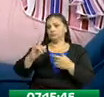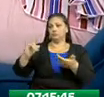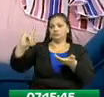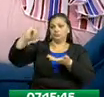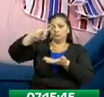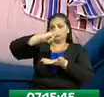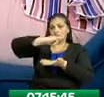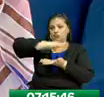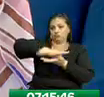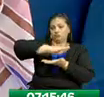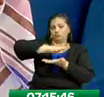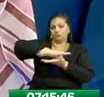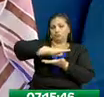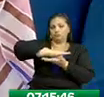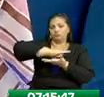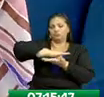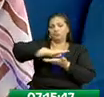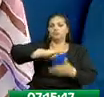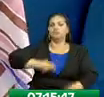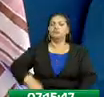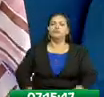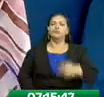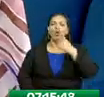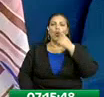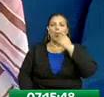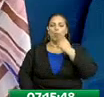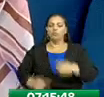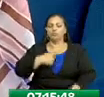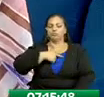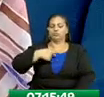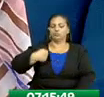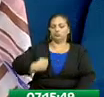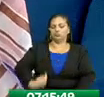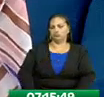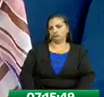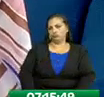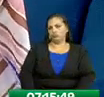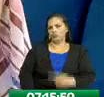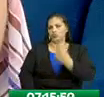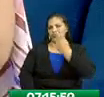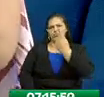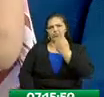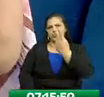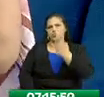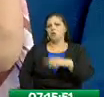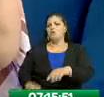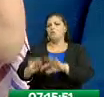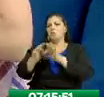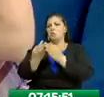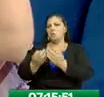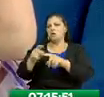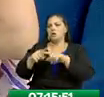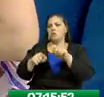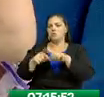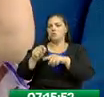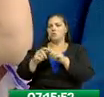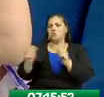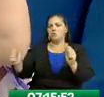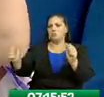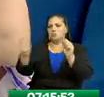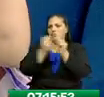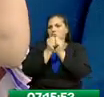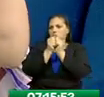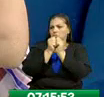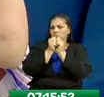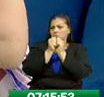o familiares o amigos del caso sospechoso que se encuentra asilado en un hospital del Ministerio